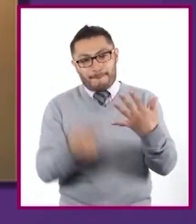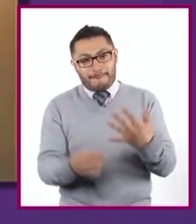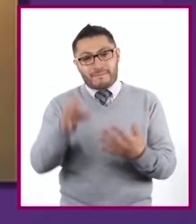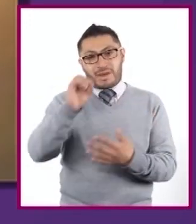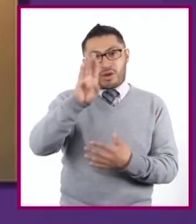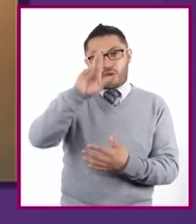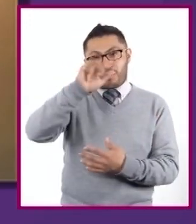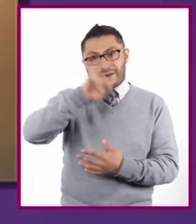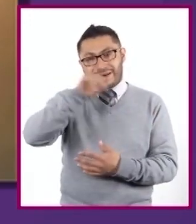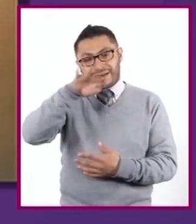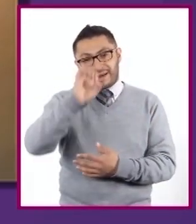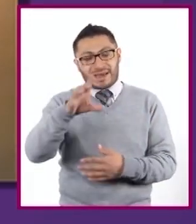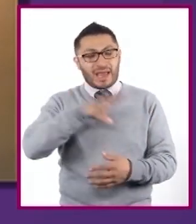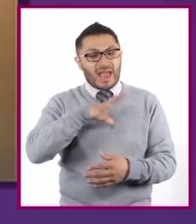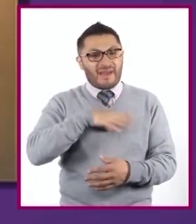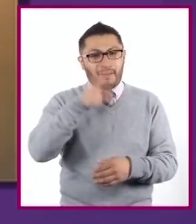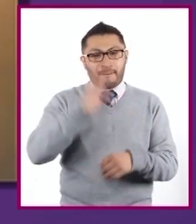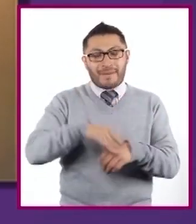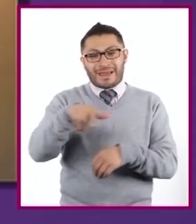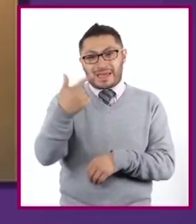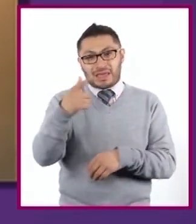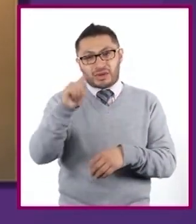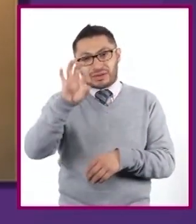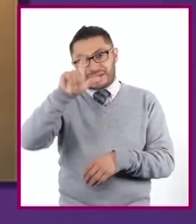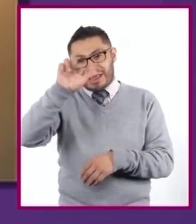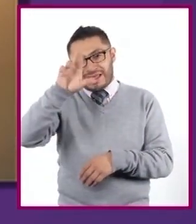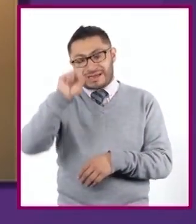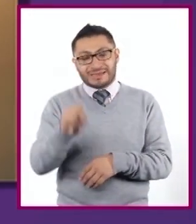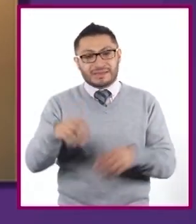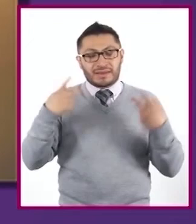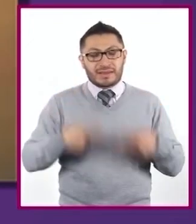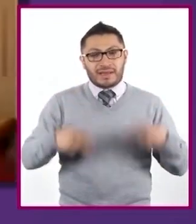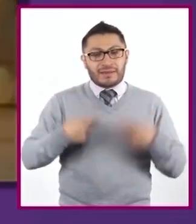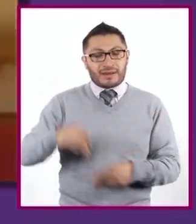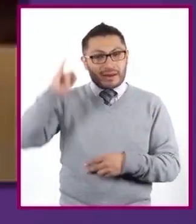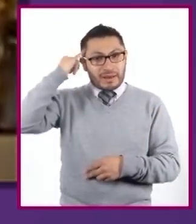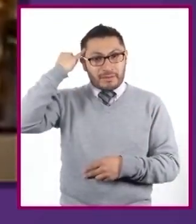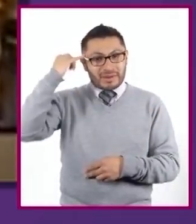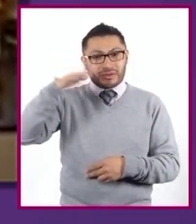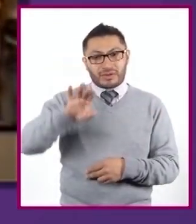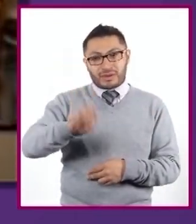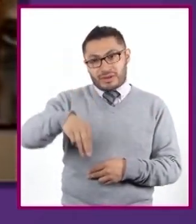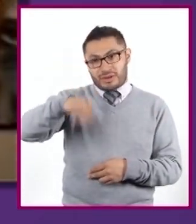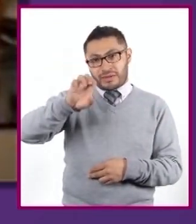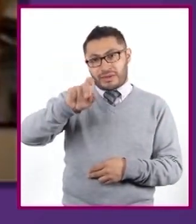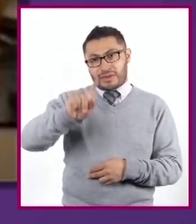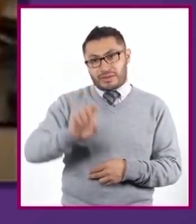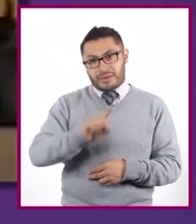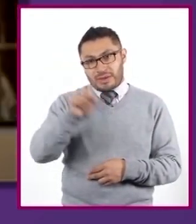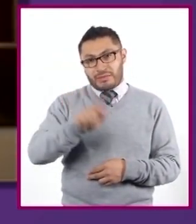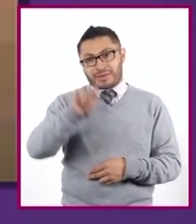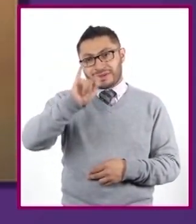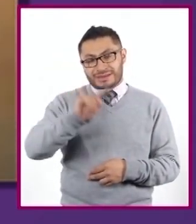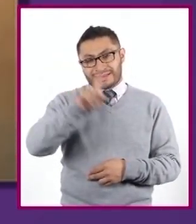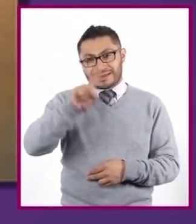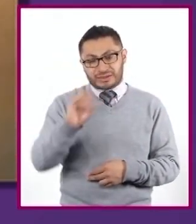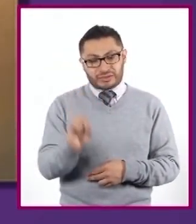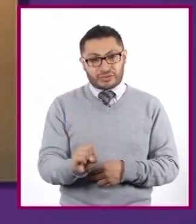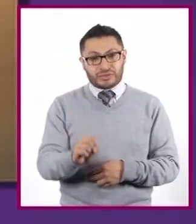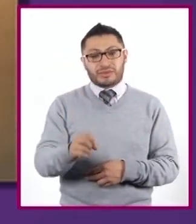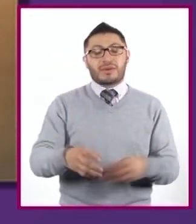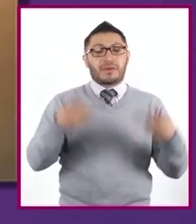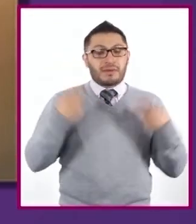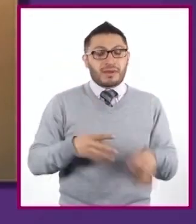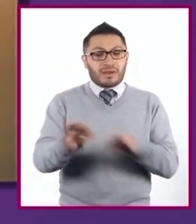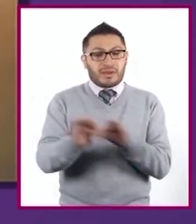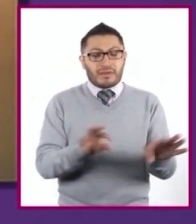obrajes enteros había más de 12 telares operados por indígenas y mestizos. La mano de obra provenía, en algunos casos,